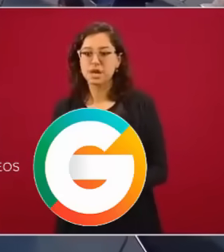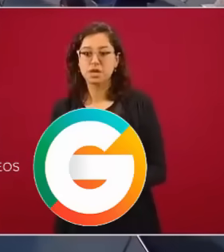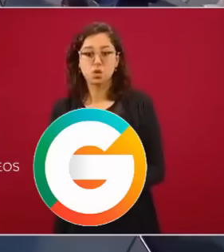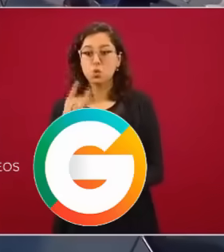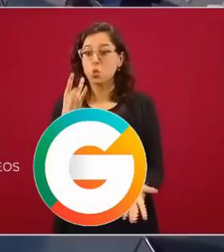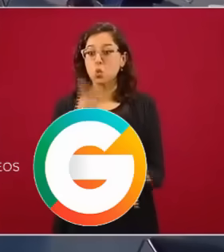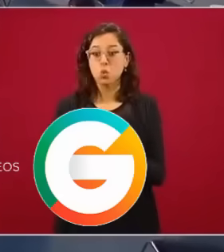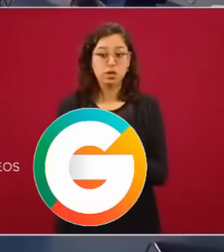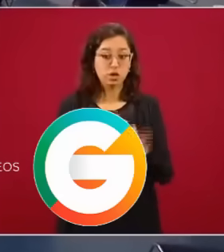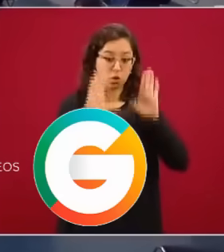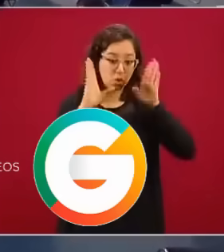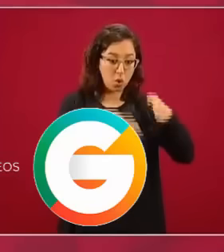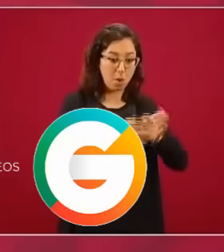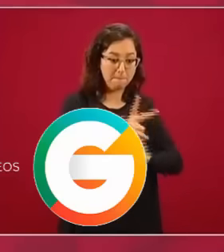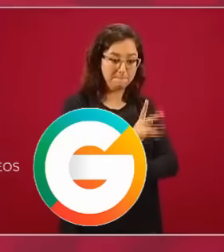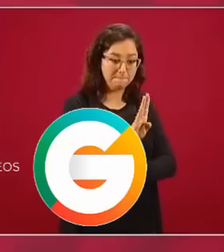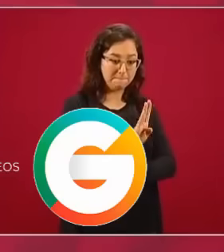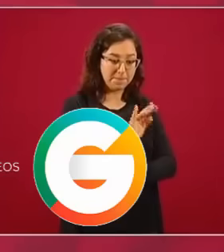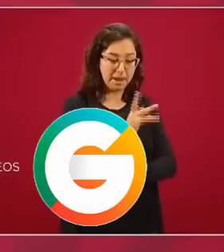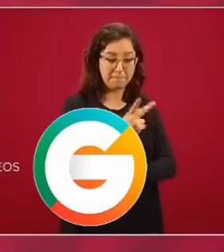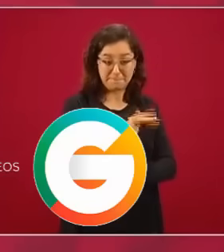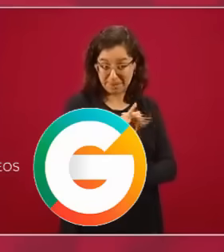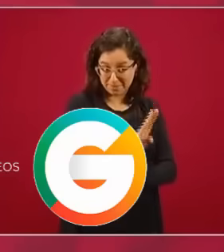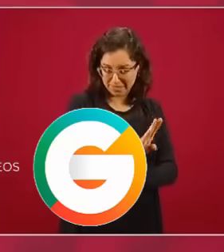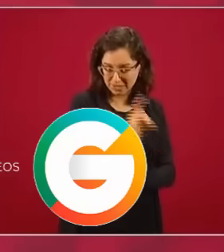sujetarnos al Producto Interno Bruto.